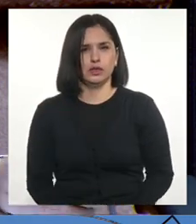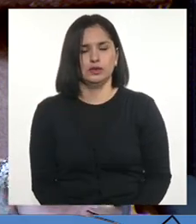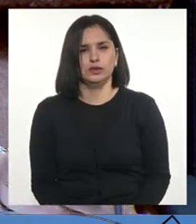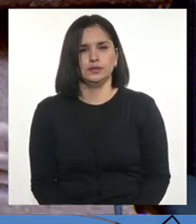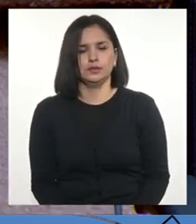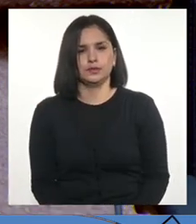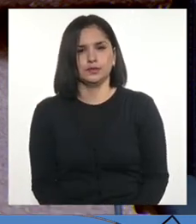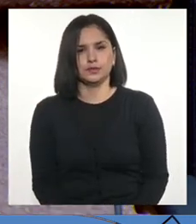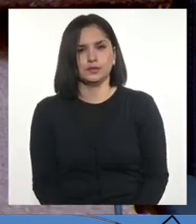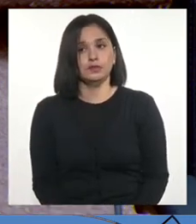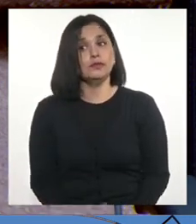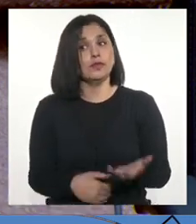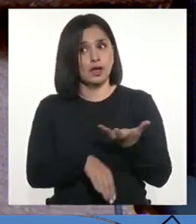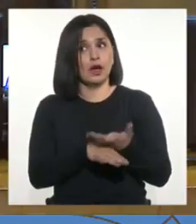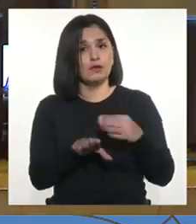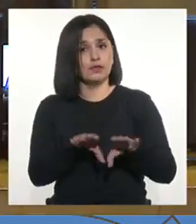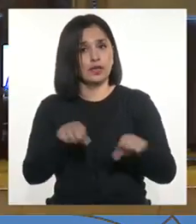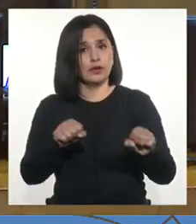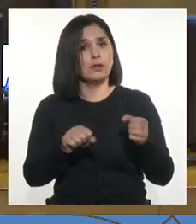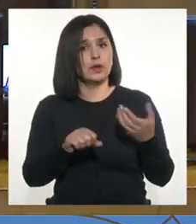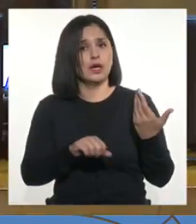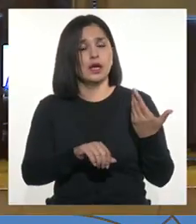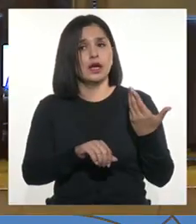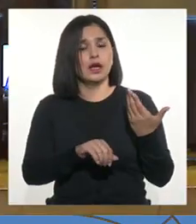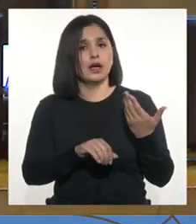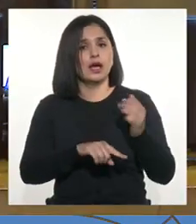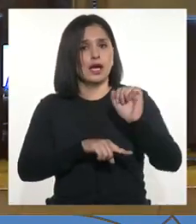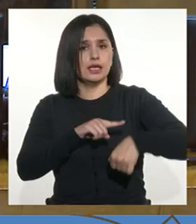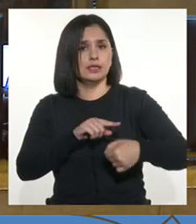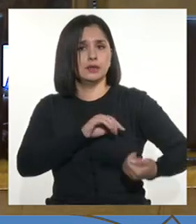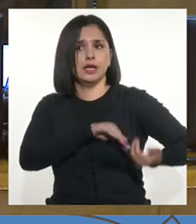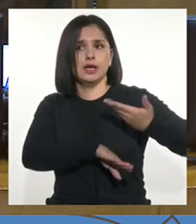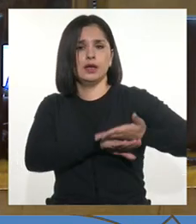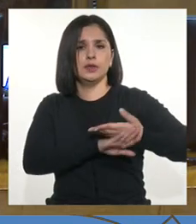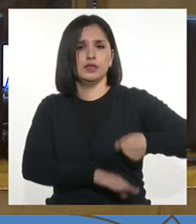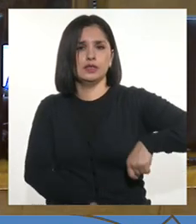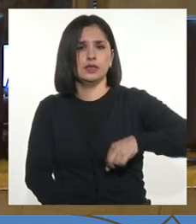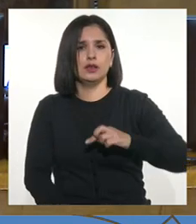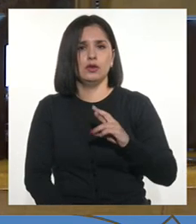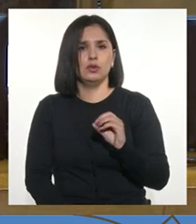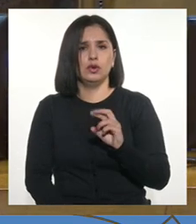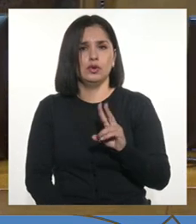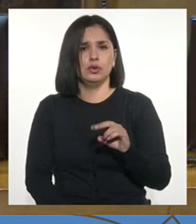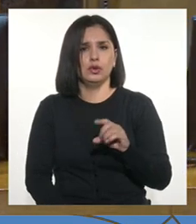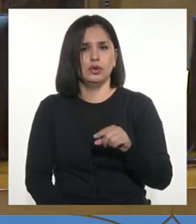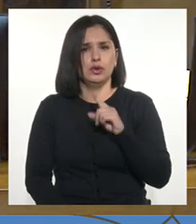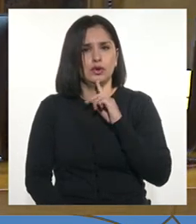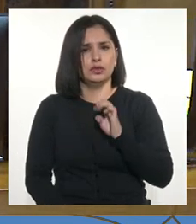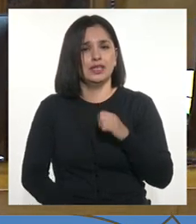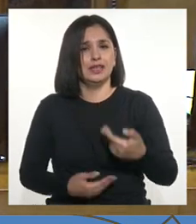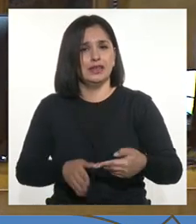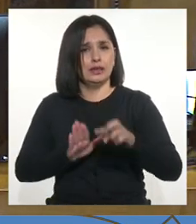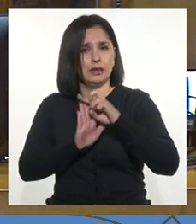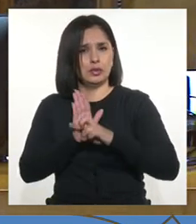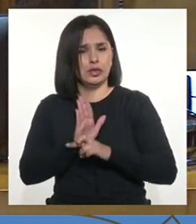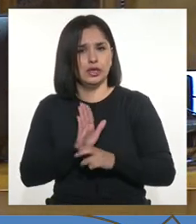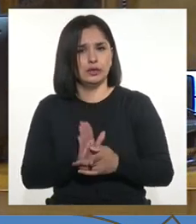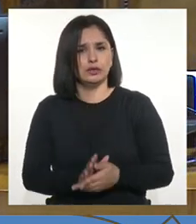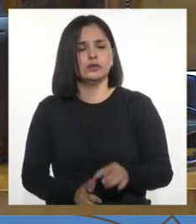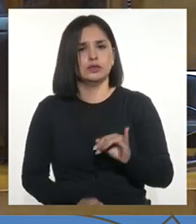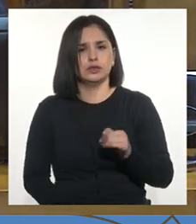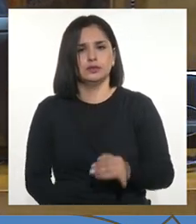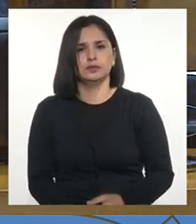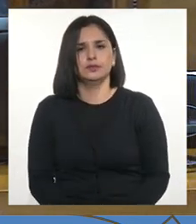muy bien habría acuerdo para hacer la solicitud que ha hecho la señora senadora respecto de este proyecto para discusión particular pues bien así es